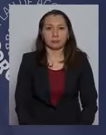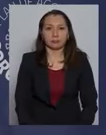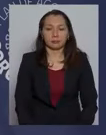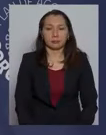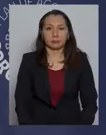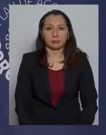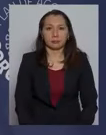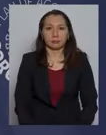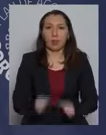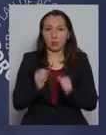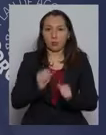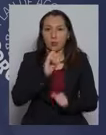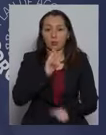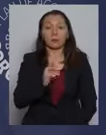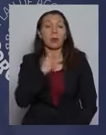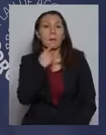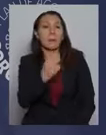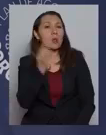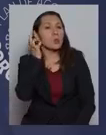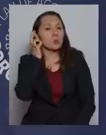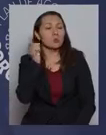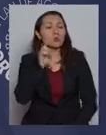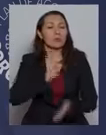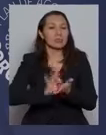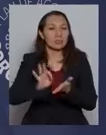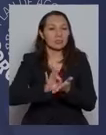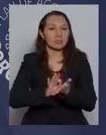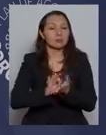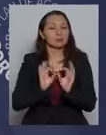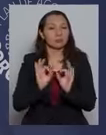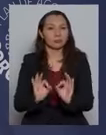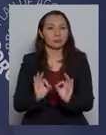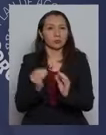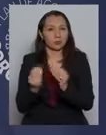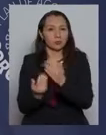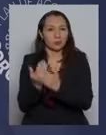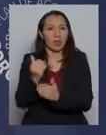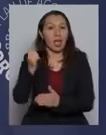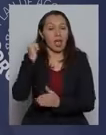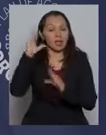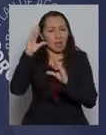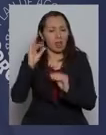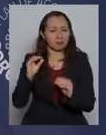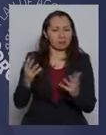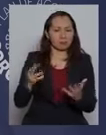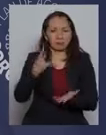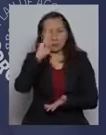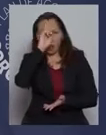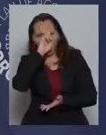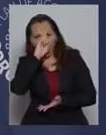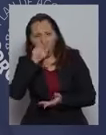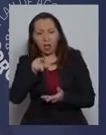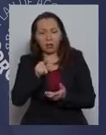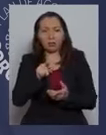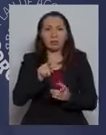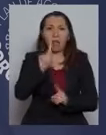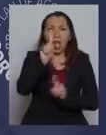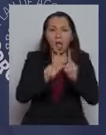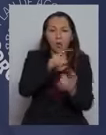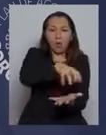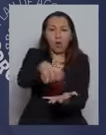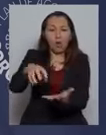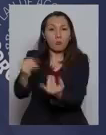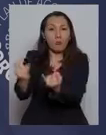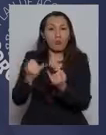podemos responder. Sí. Subsecretaria, muy buenos días. Precisamente anoche había llamado la atención esto de que aparecían comunas,